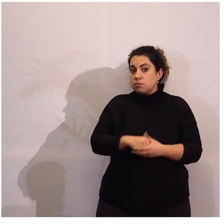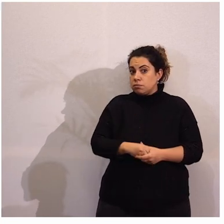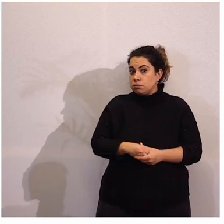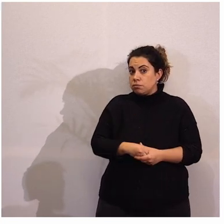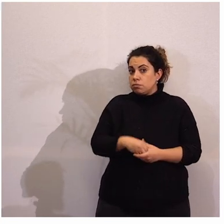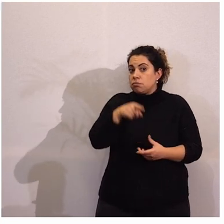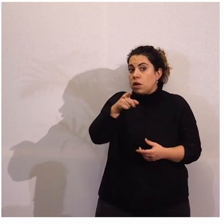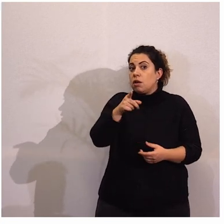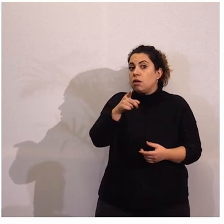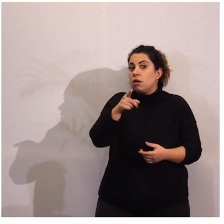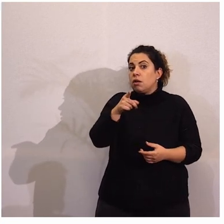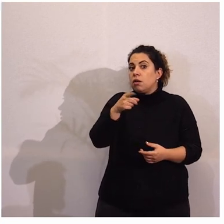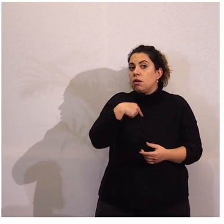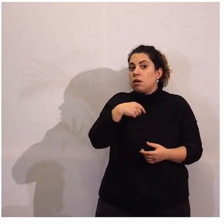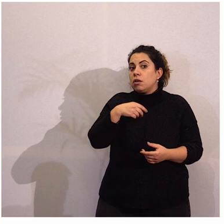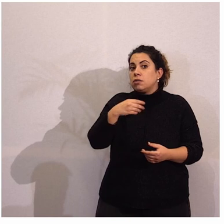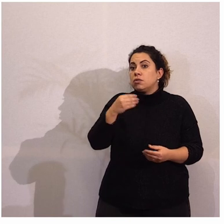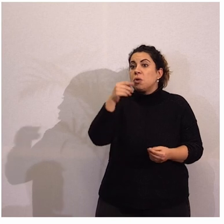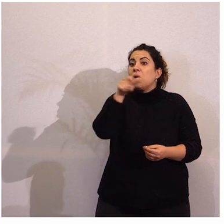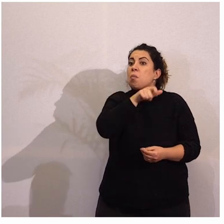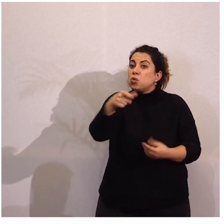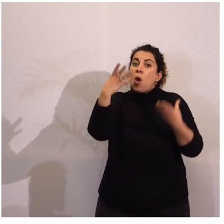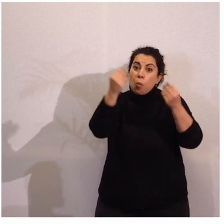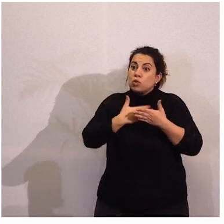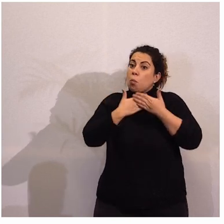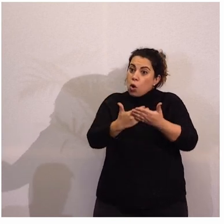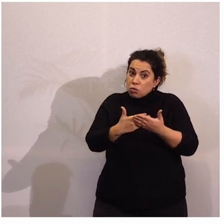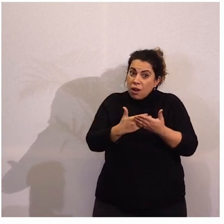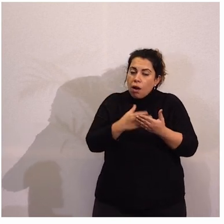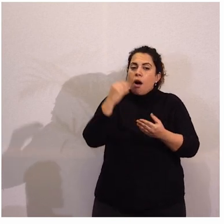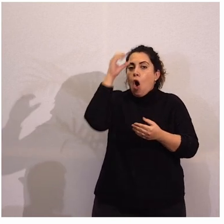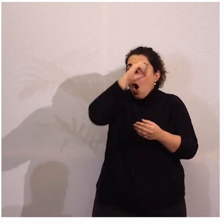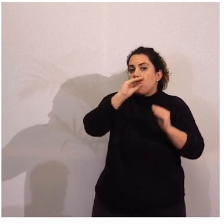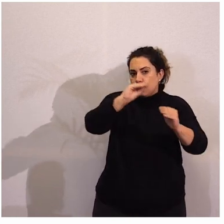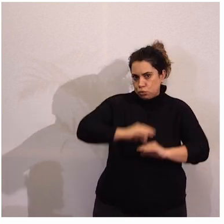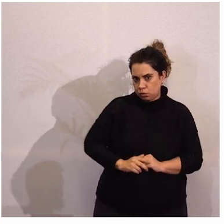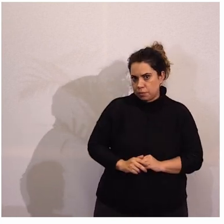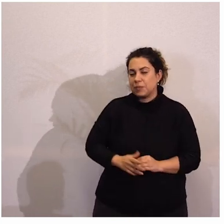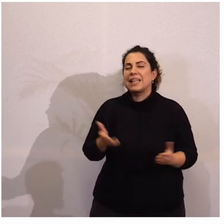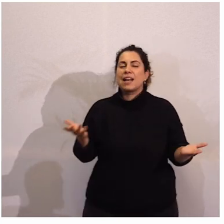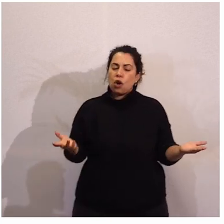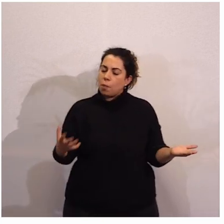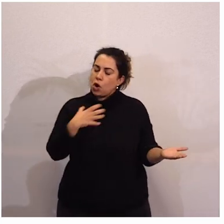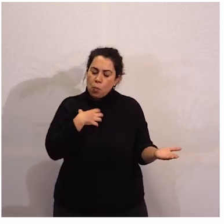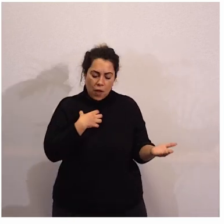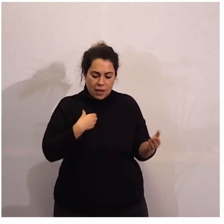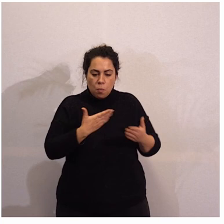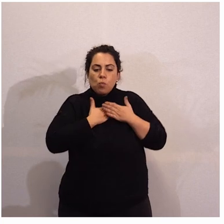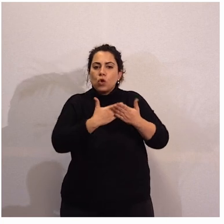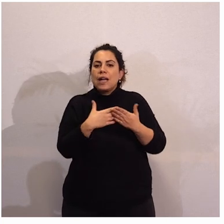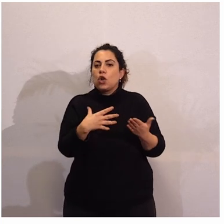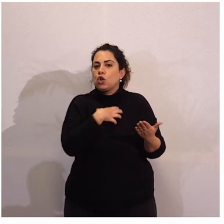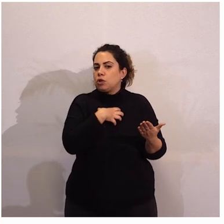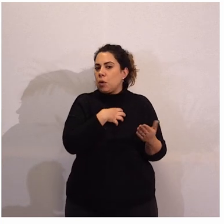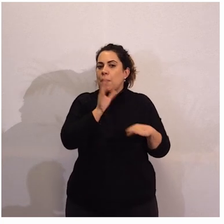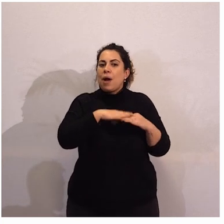Eso es lo que piensan muchas personas que hacen voluntariado. Sí, pero lo que no puedes hacer voluntariado es